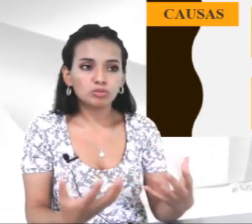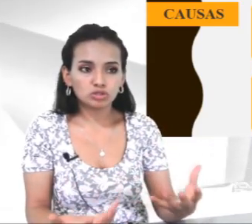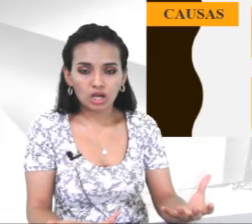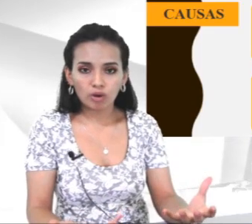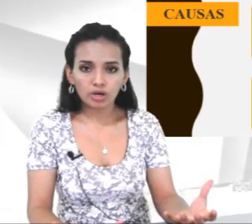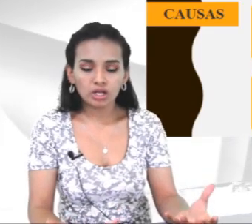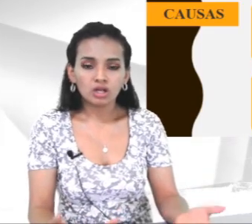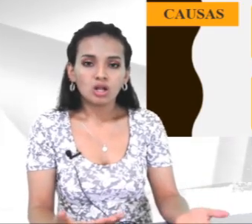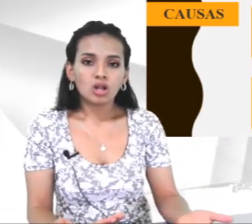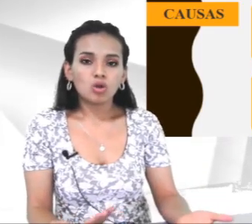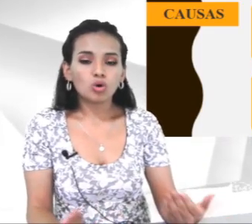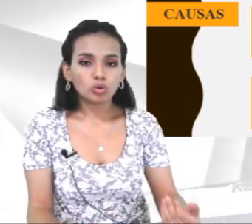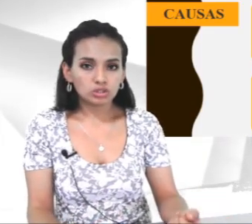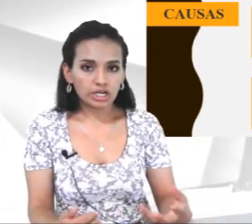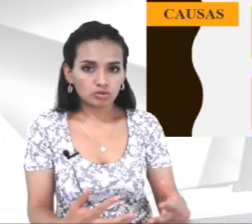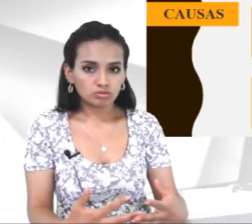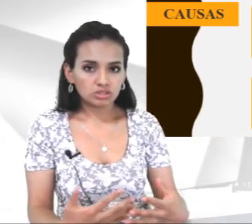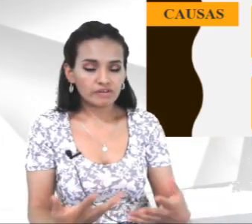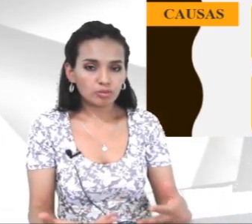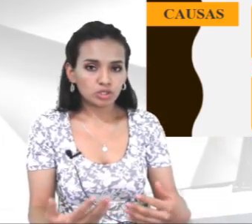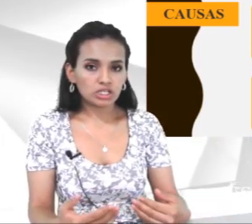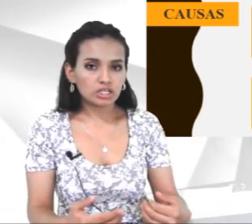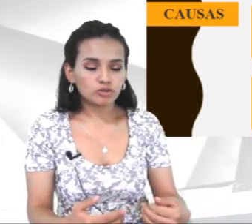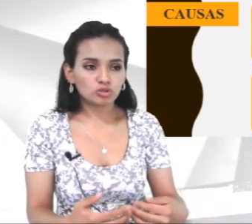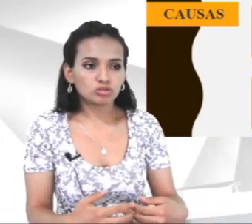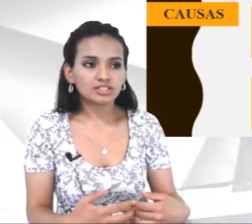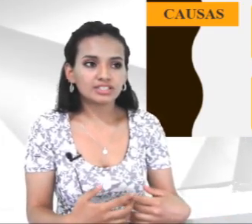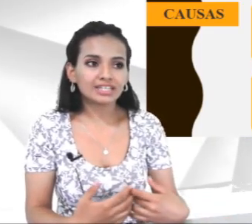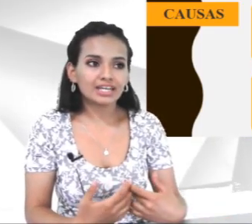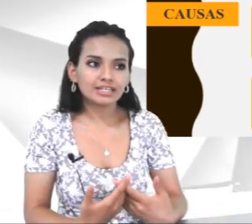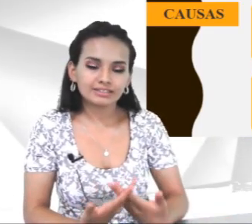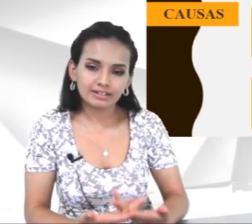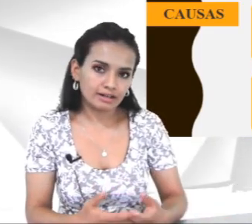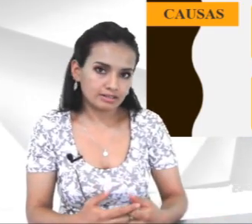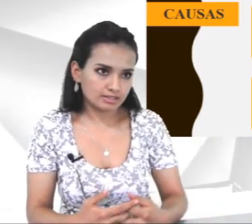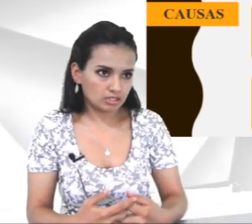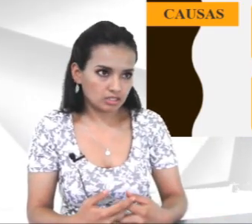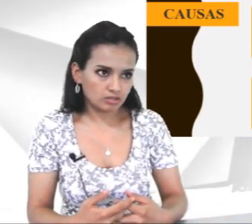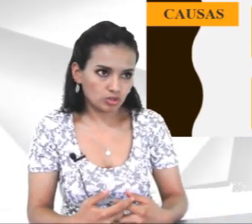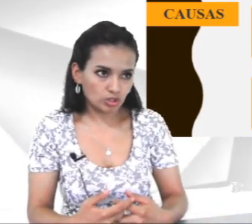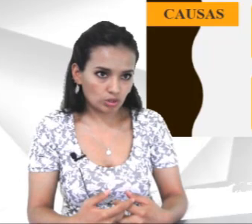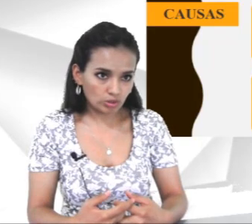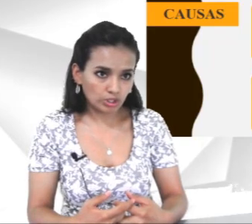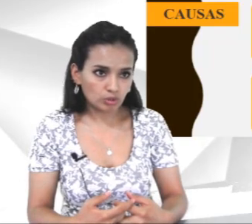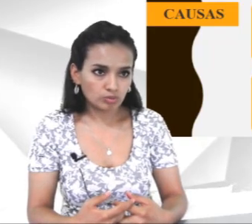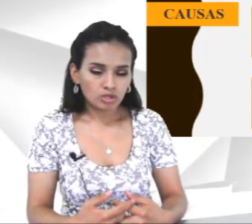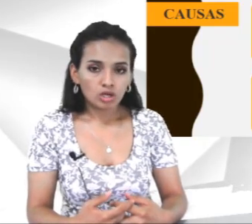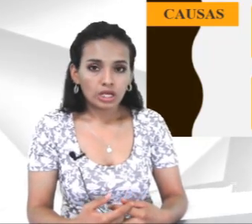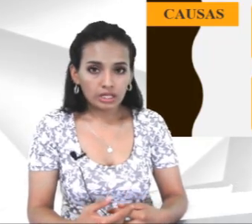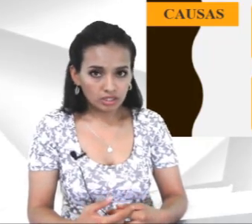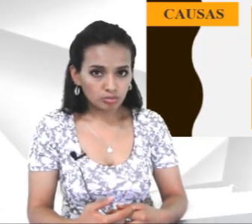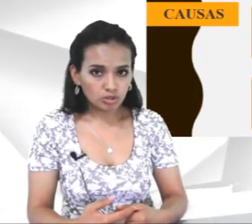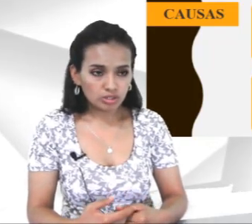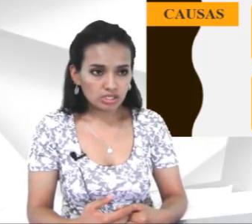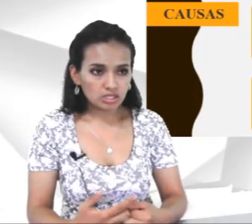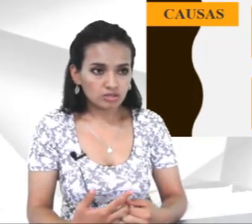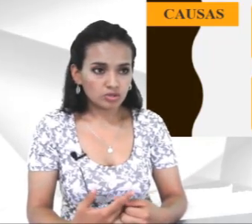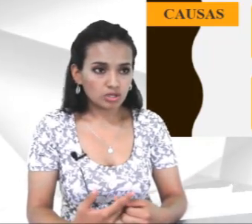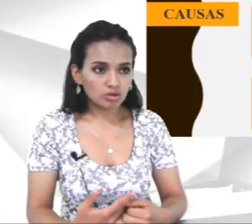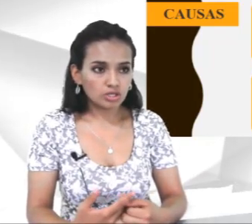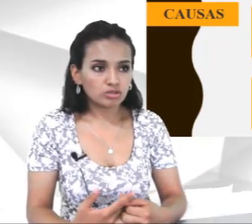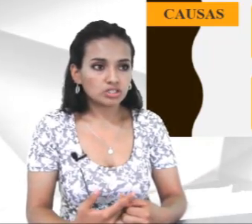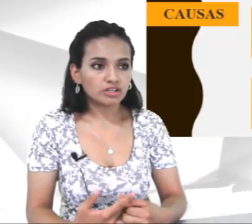veamos ahora lo contrario si hablamos de equilibrio entonces quién será el desequilibrio ecológico el término